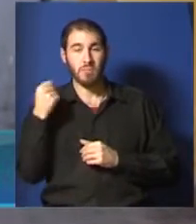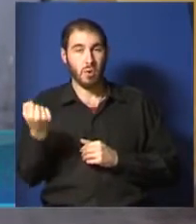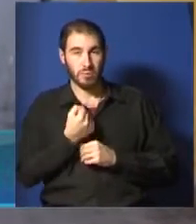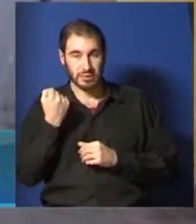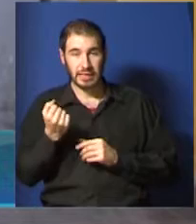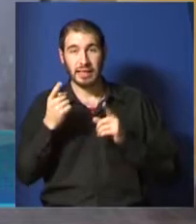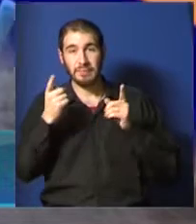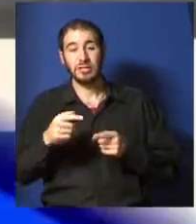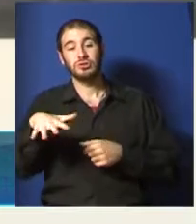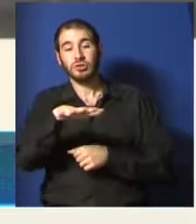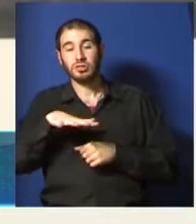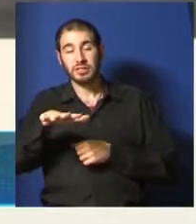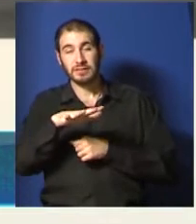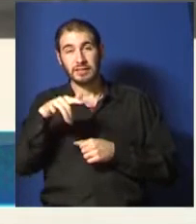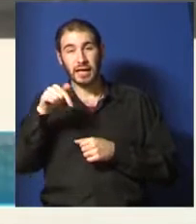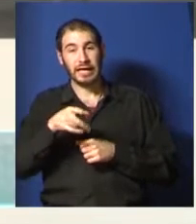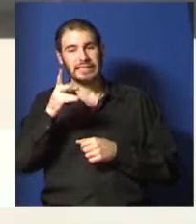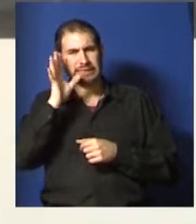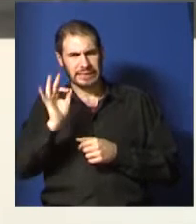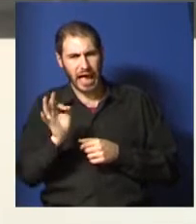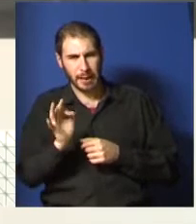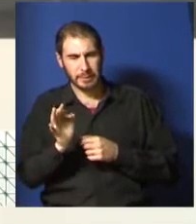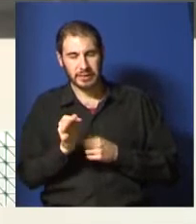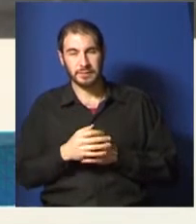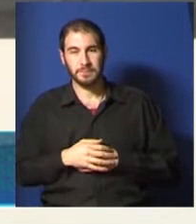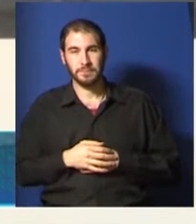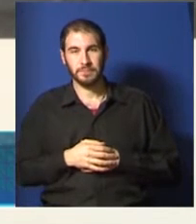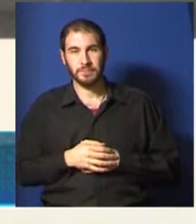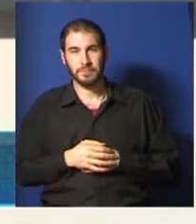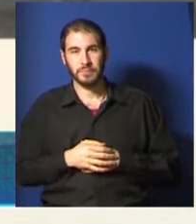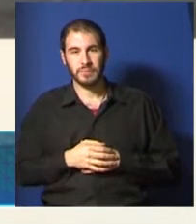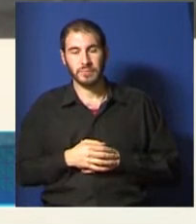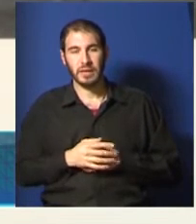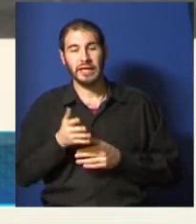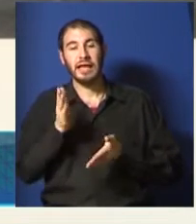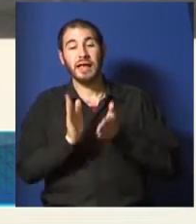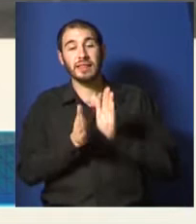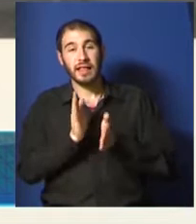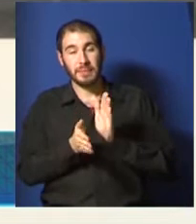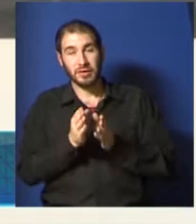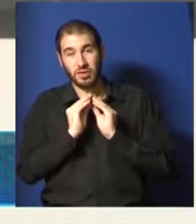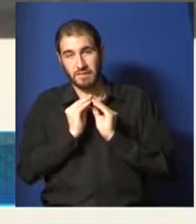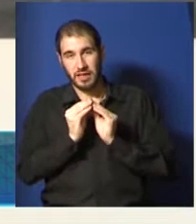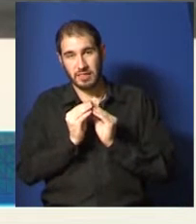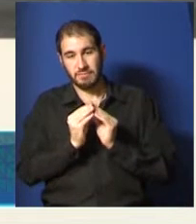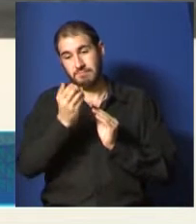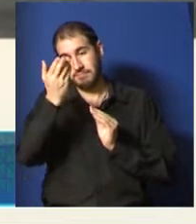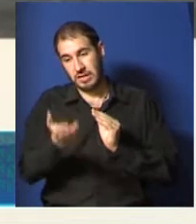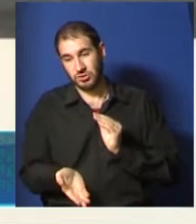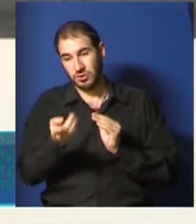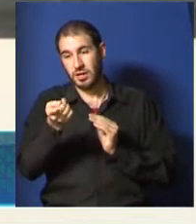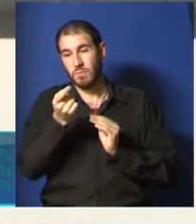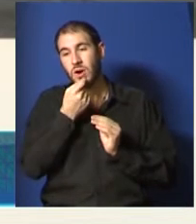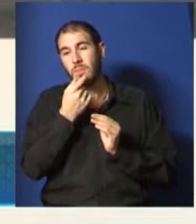importante, además, que la sociedad sepa que el tratamiento que se le da a una persona, no porque